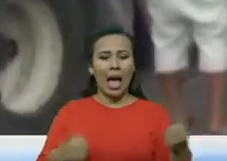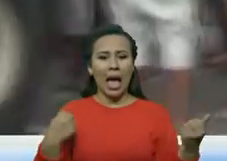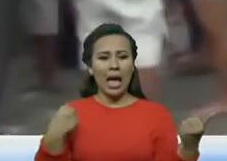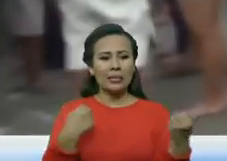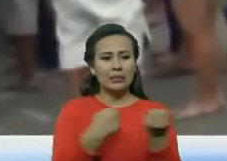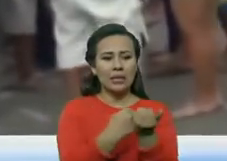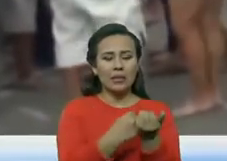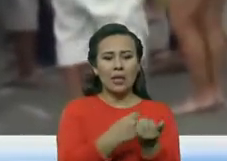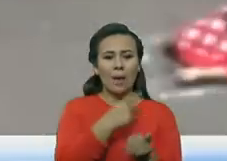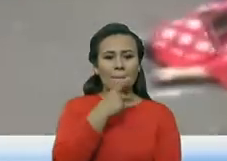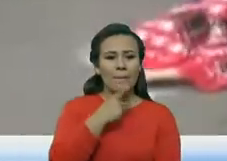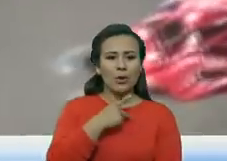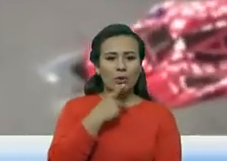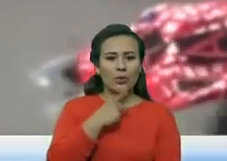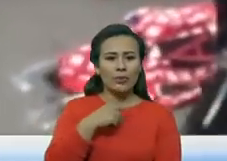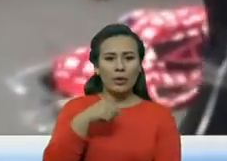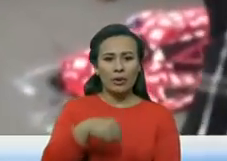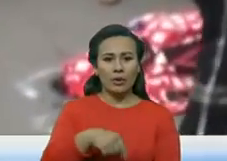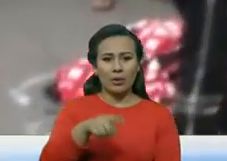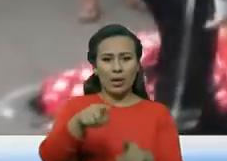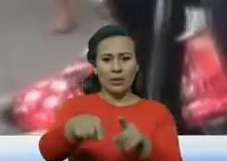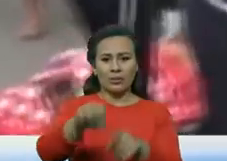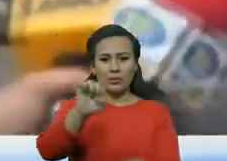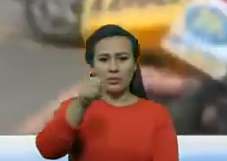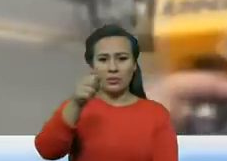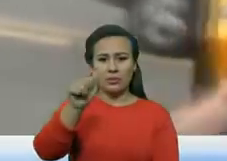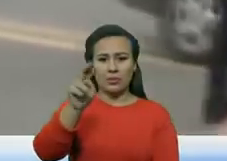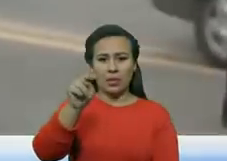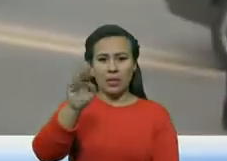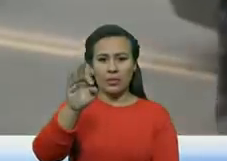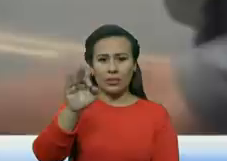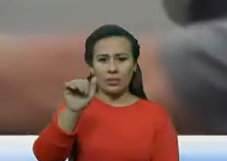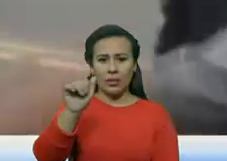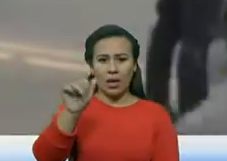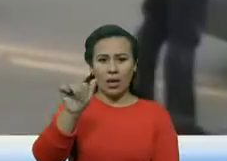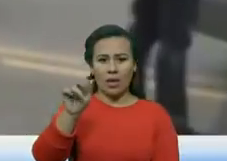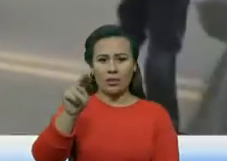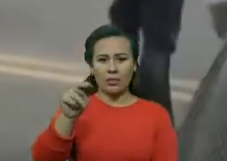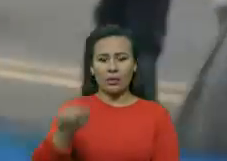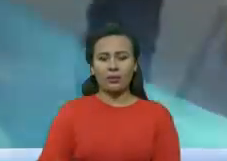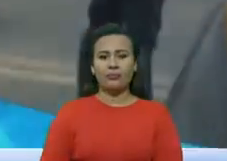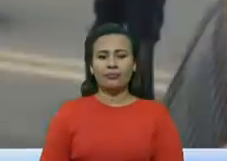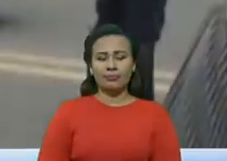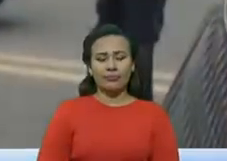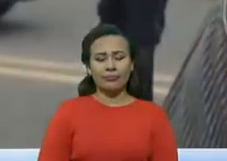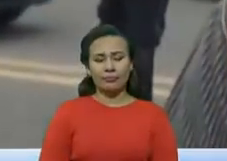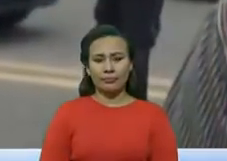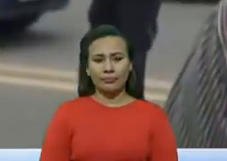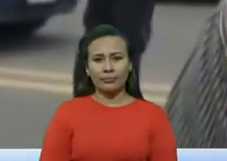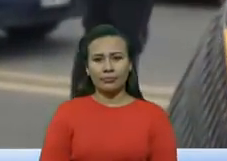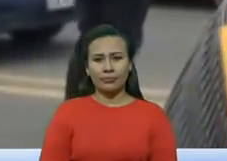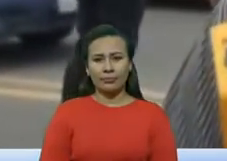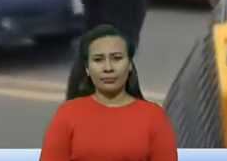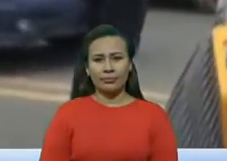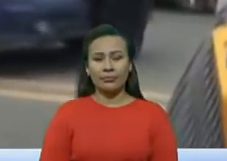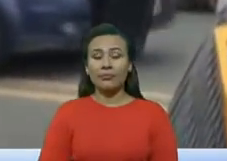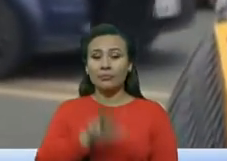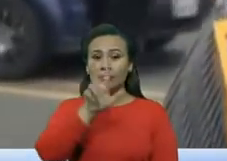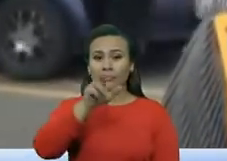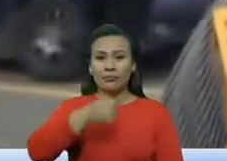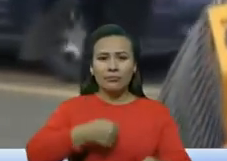vía Puerto Viejo-Santana, en el sector de la Colón Quimís. 3 en moto, mía. ¿Qué lado viene? Por la derecha. ¿3 en moto?